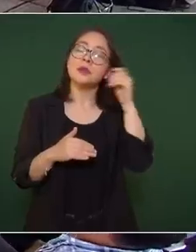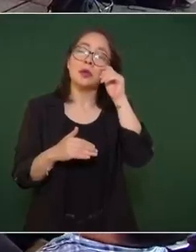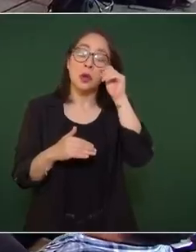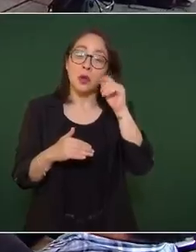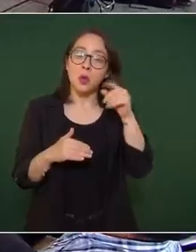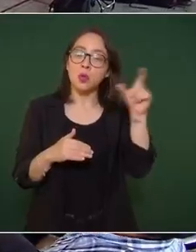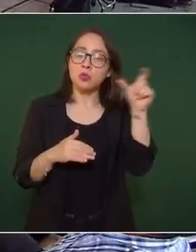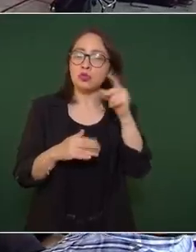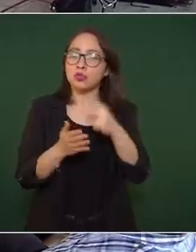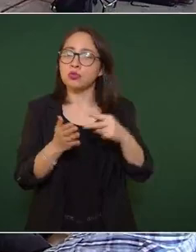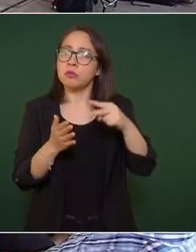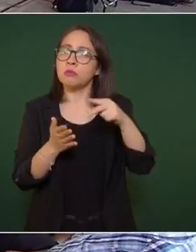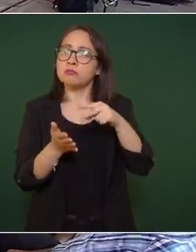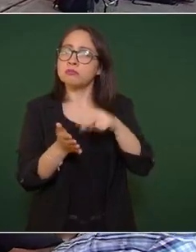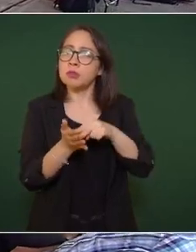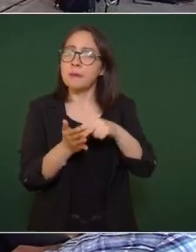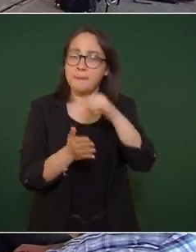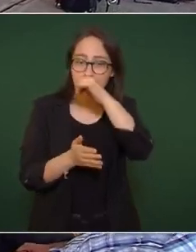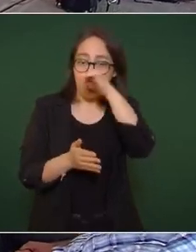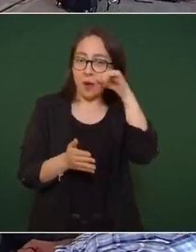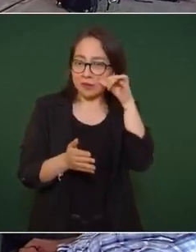Benito Juárez,